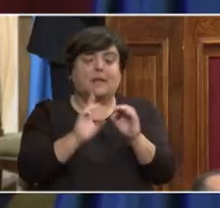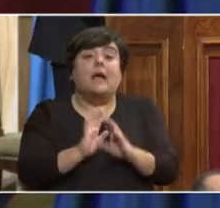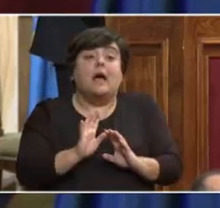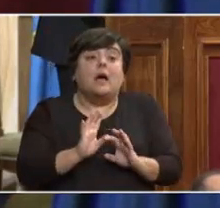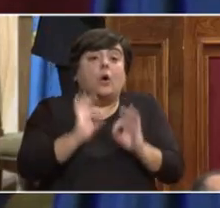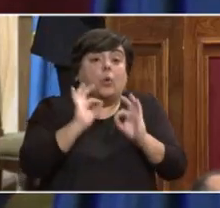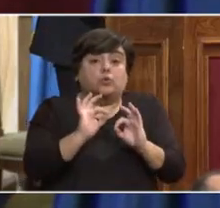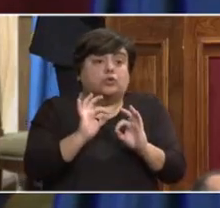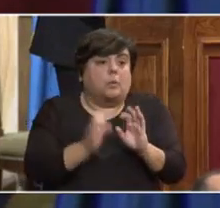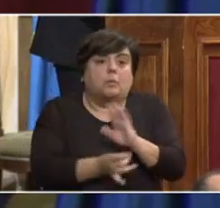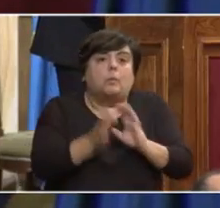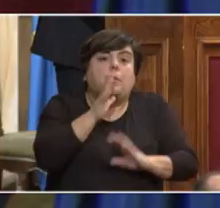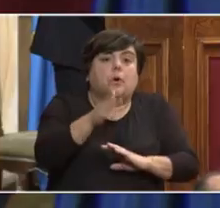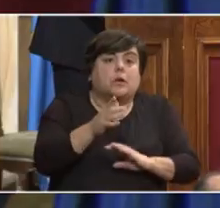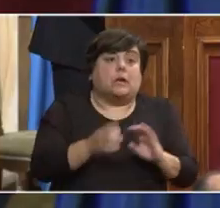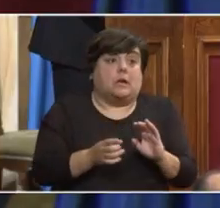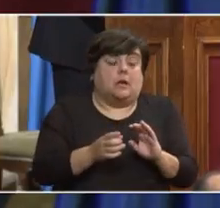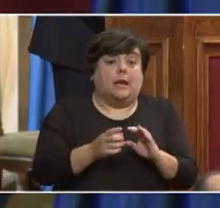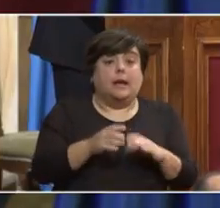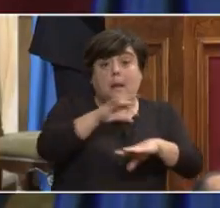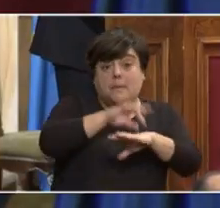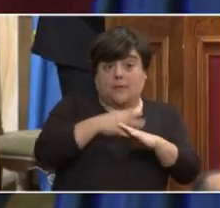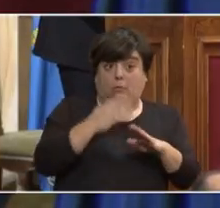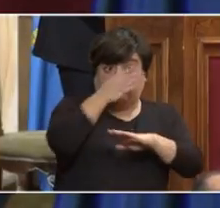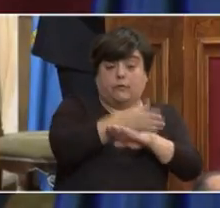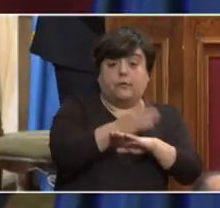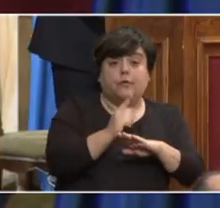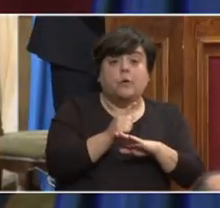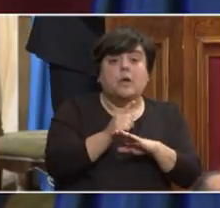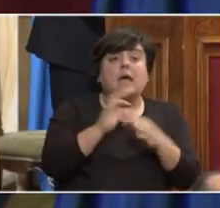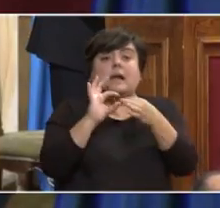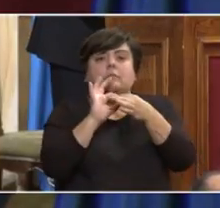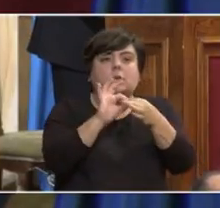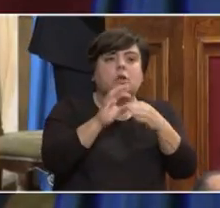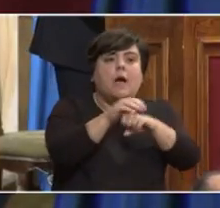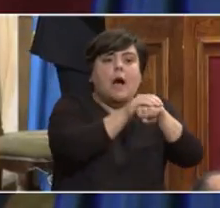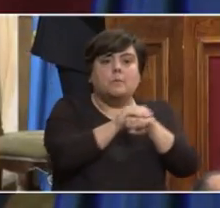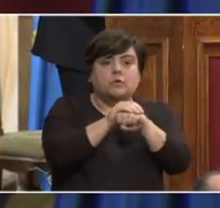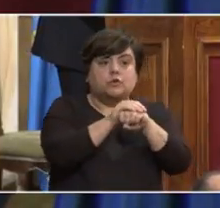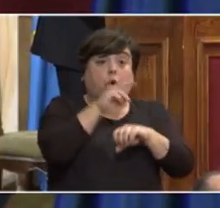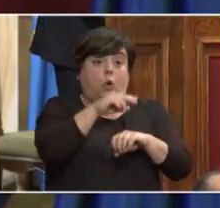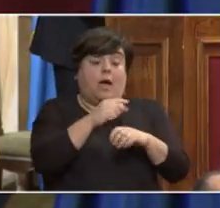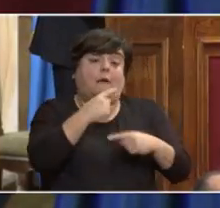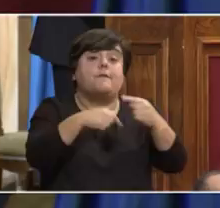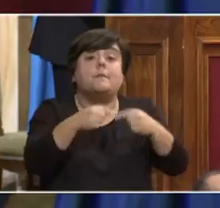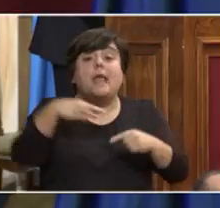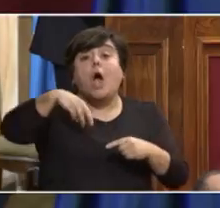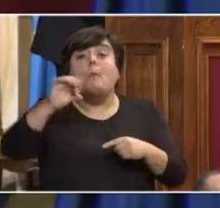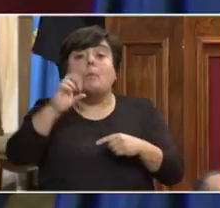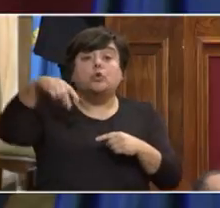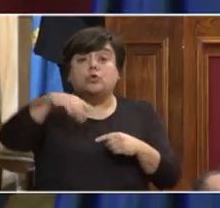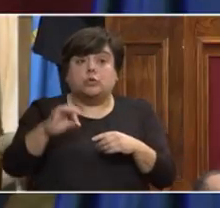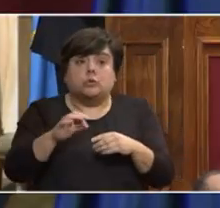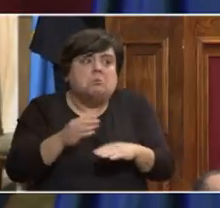A raíz de sus visitas a la consulta de Casimiro, Mastropiero entabló una sólida amistad con los Montoto, lo que lo convirtió en